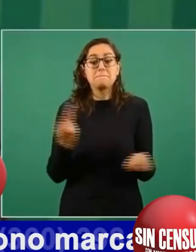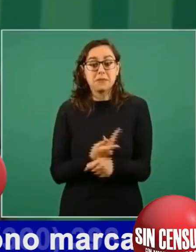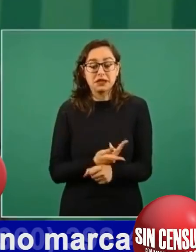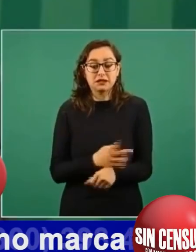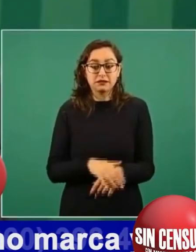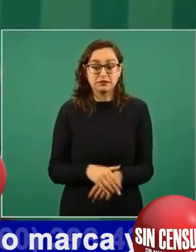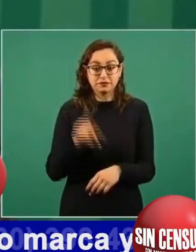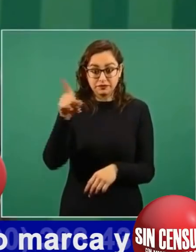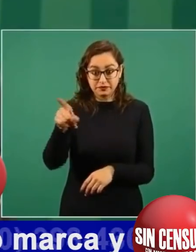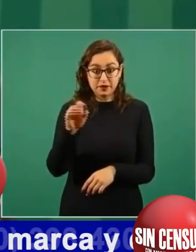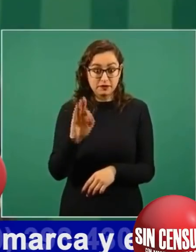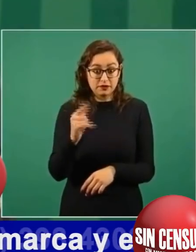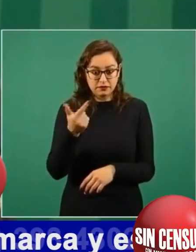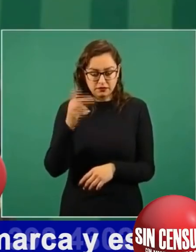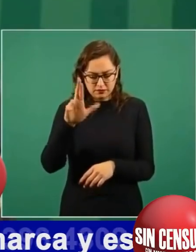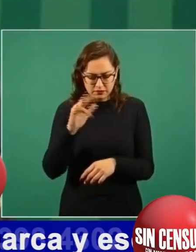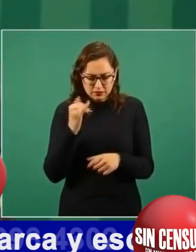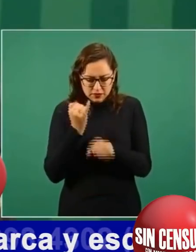habían elementos.